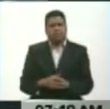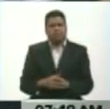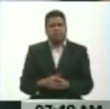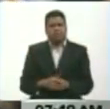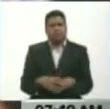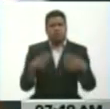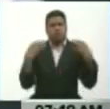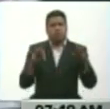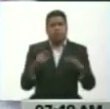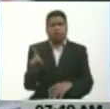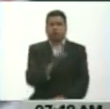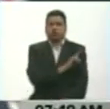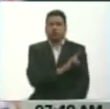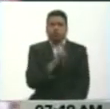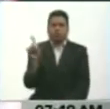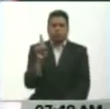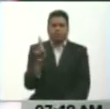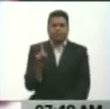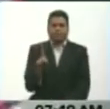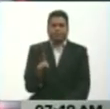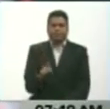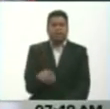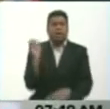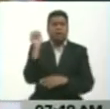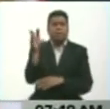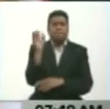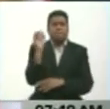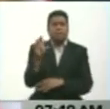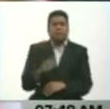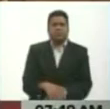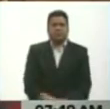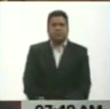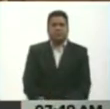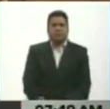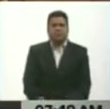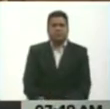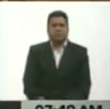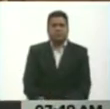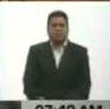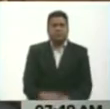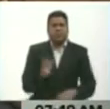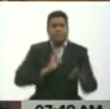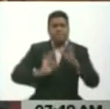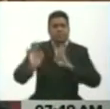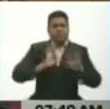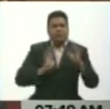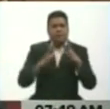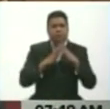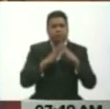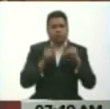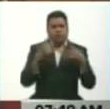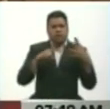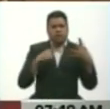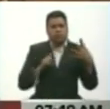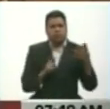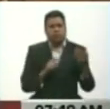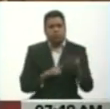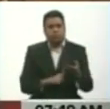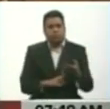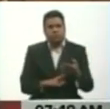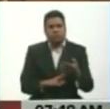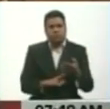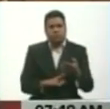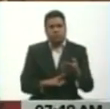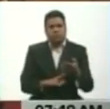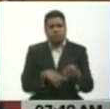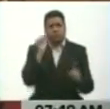No. Es una campaña para preparar condiciones para una agresión